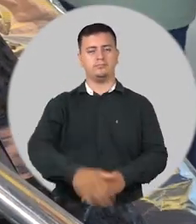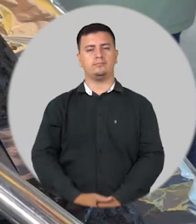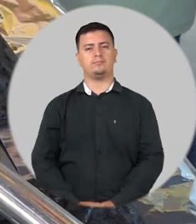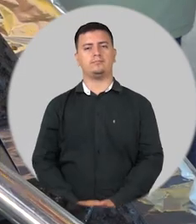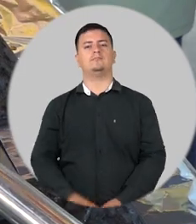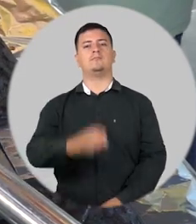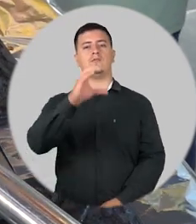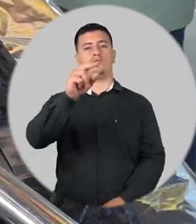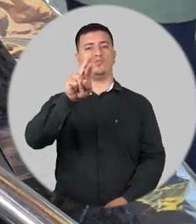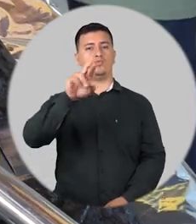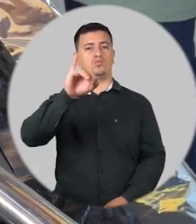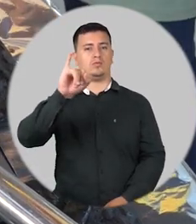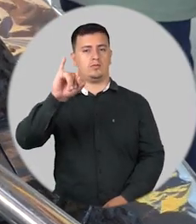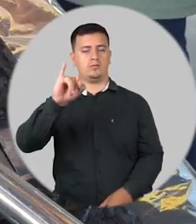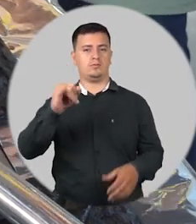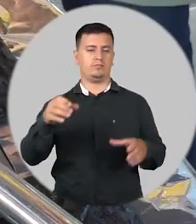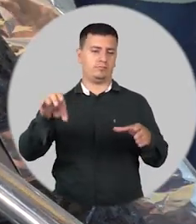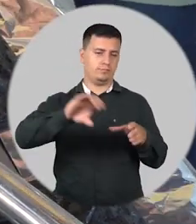tenemos el curry,